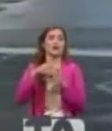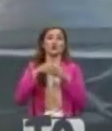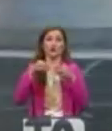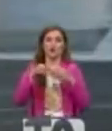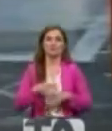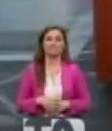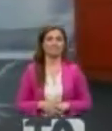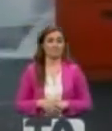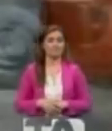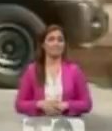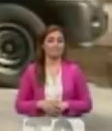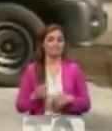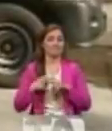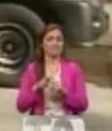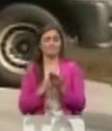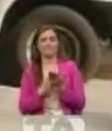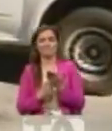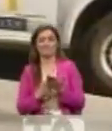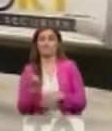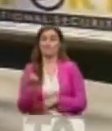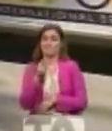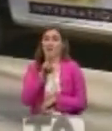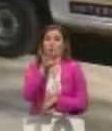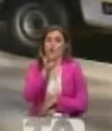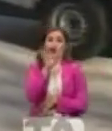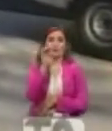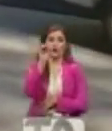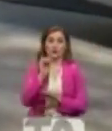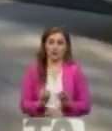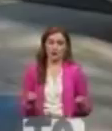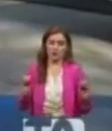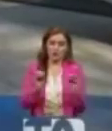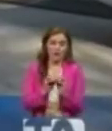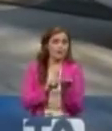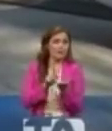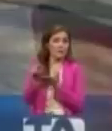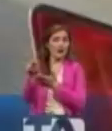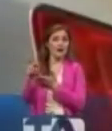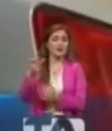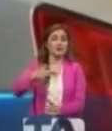desde distintas realidades analizan cómo ese 28% más que ahora deberán